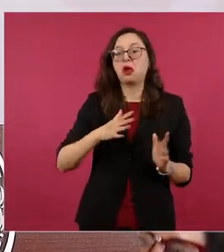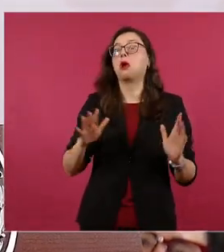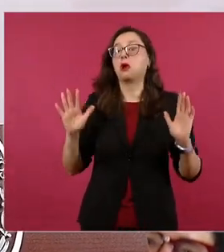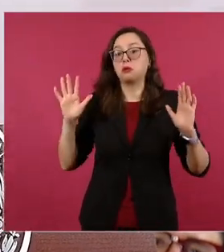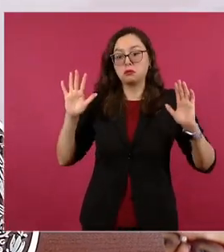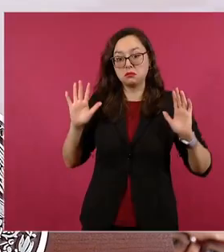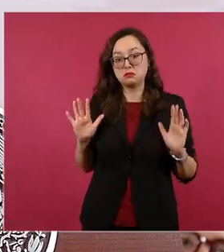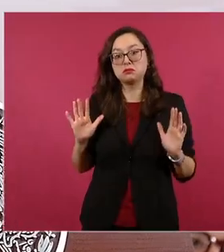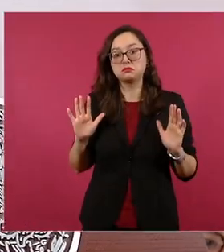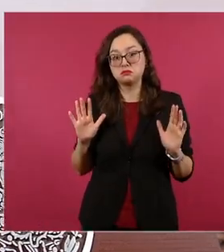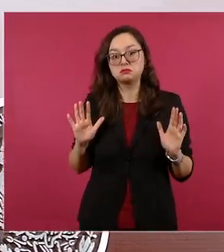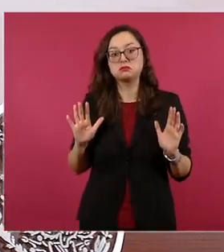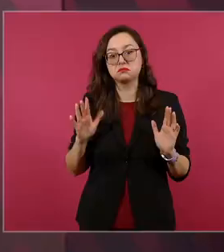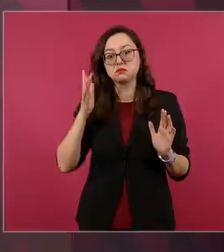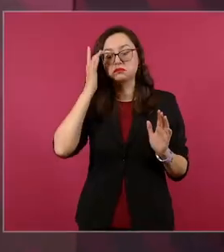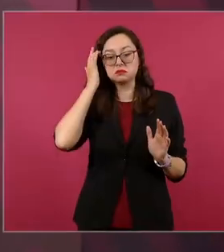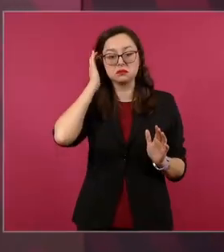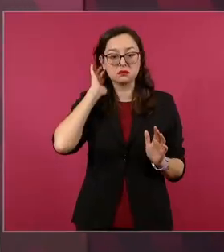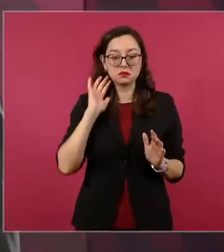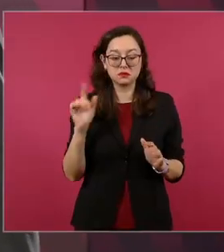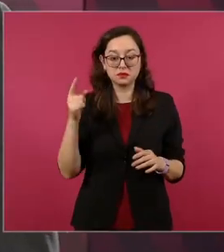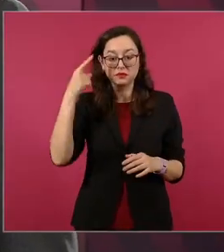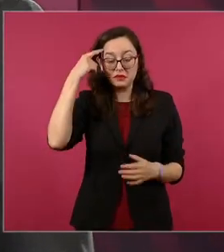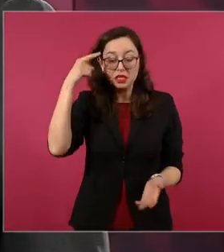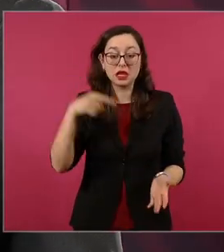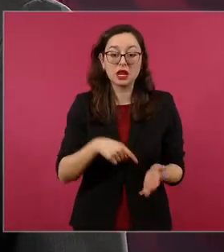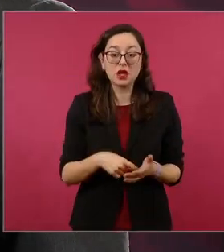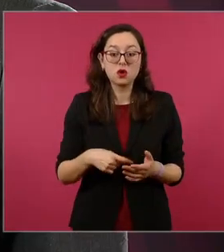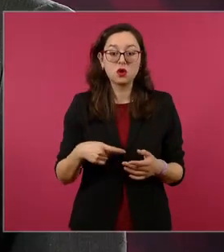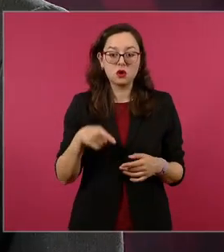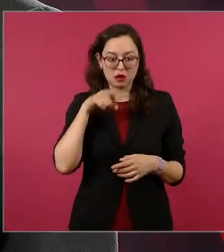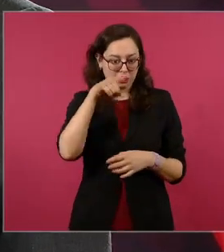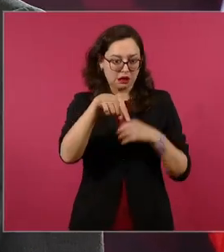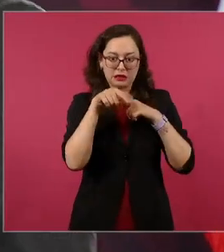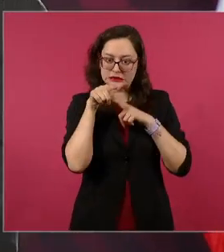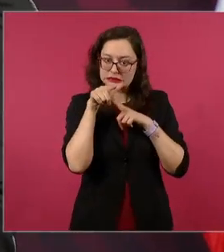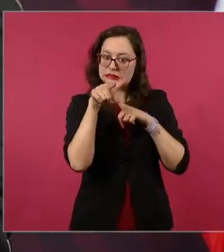por un periodo, según entiendo. Yo lo escuché